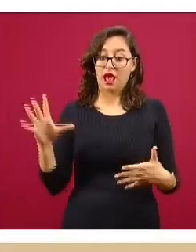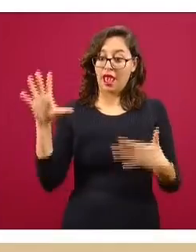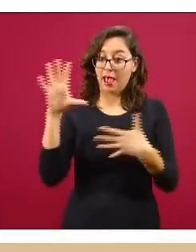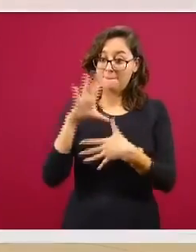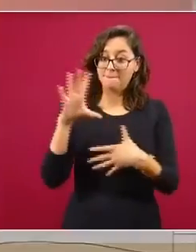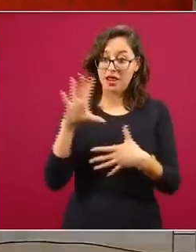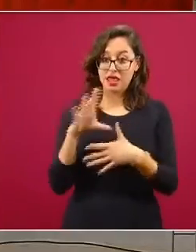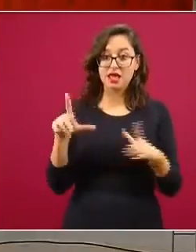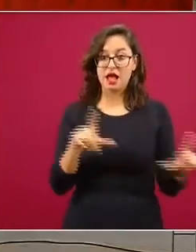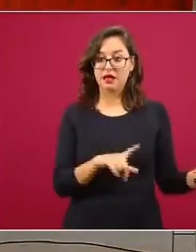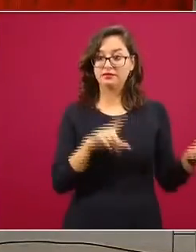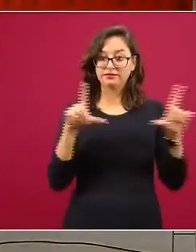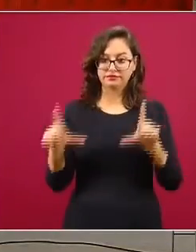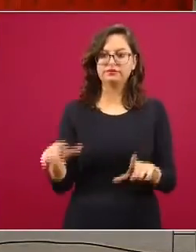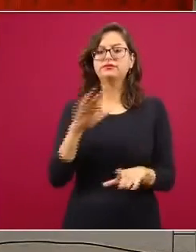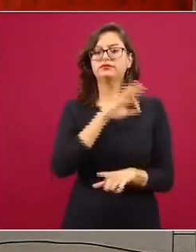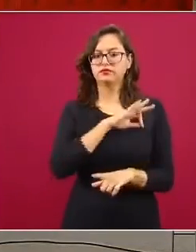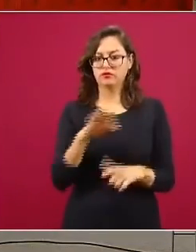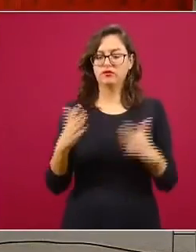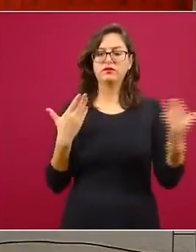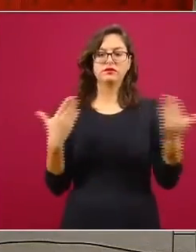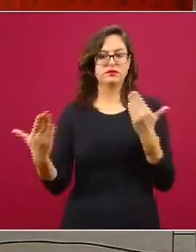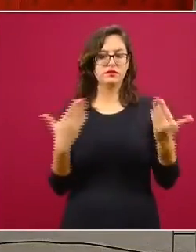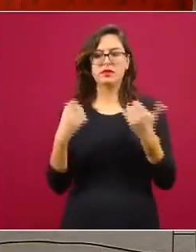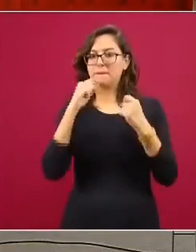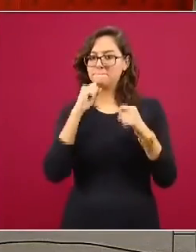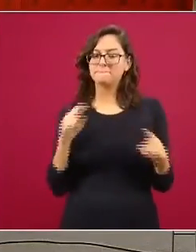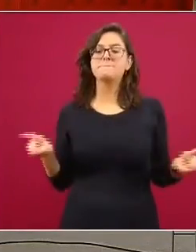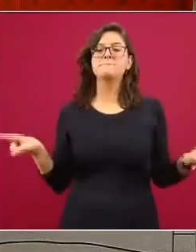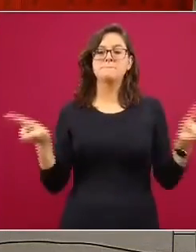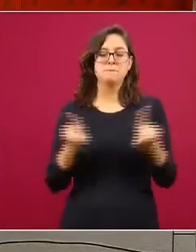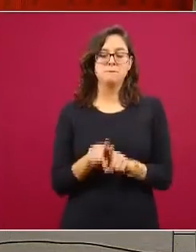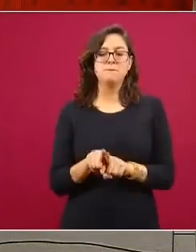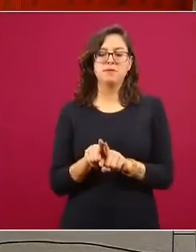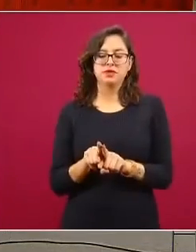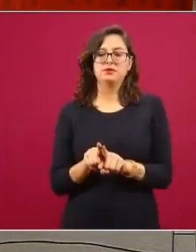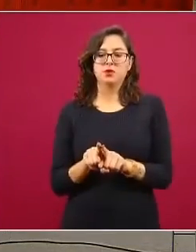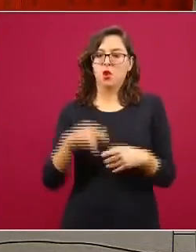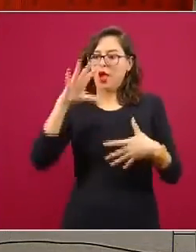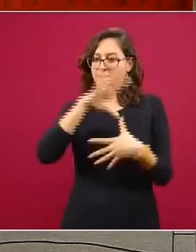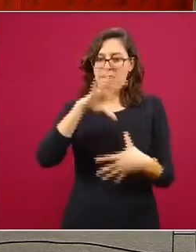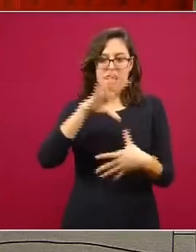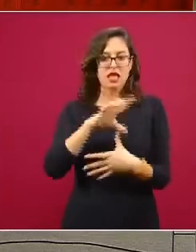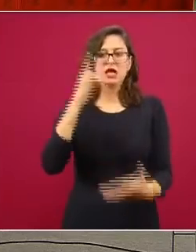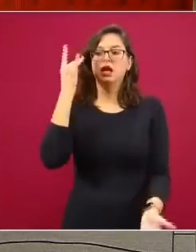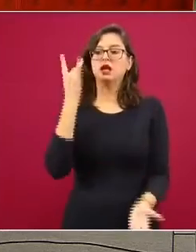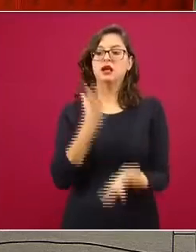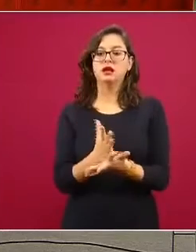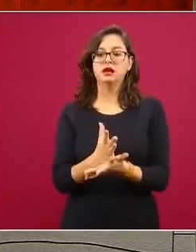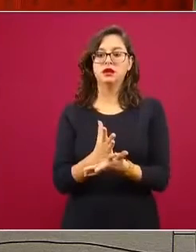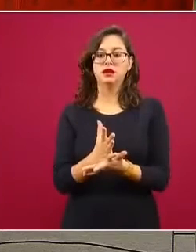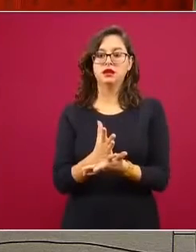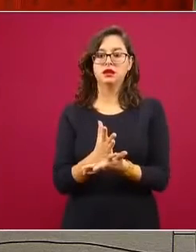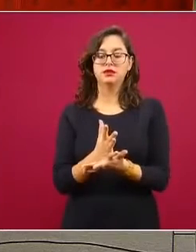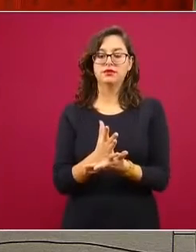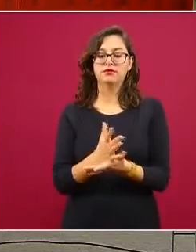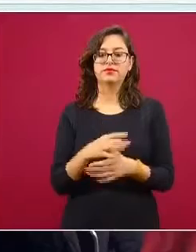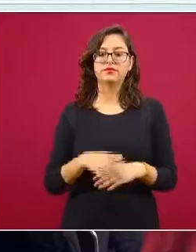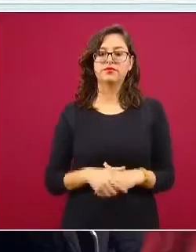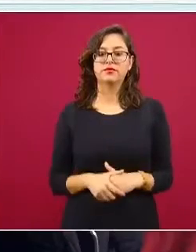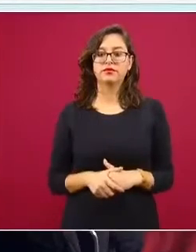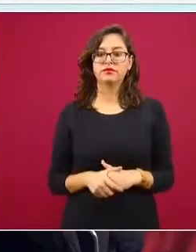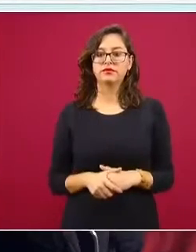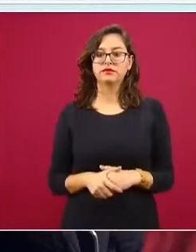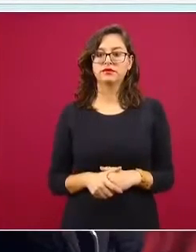la siguiente, por favor, también lo podemos comparar, digo, son los mismos datos, pero ahora solamente en los datos de los países de